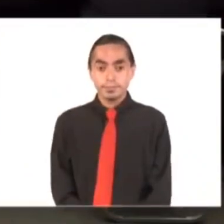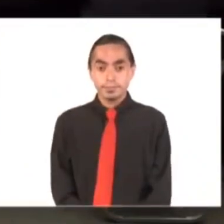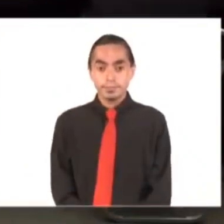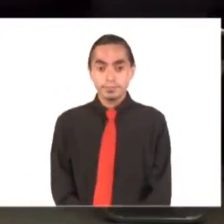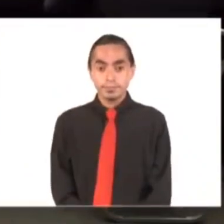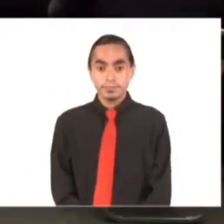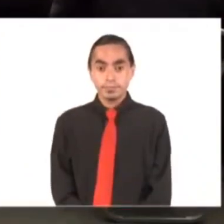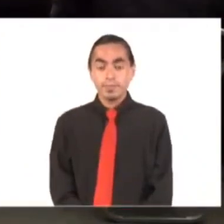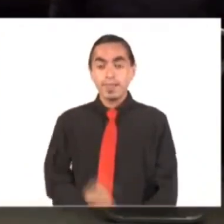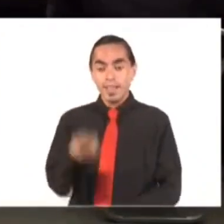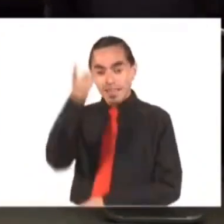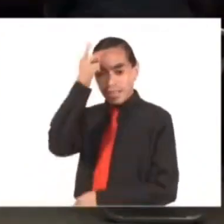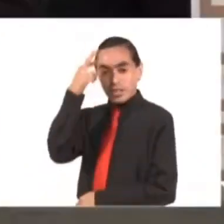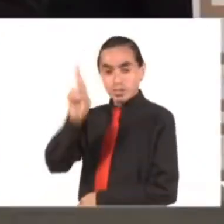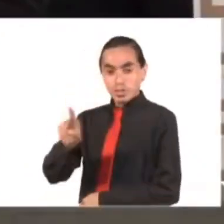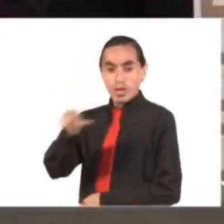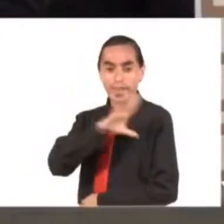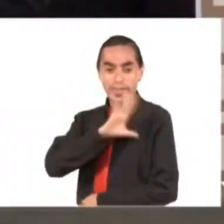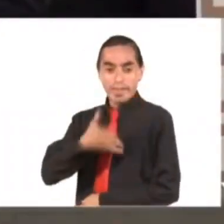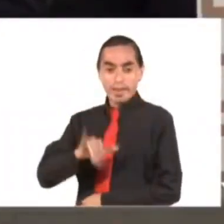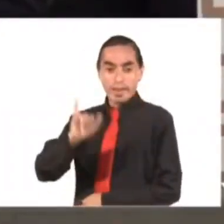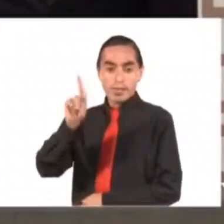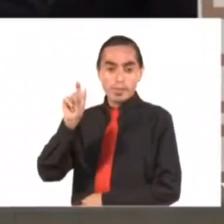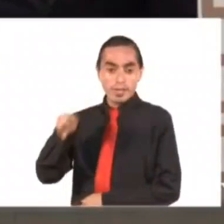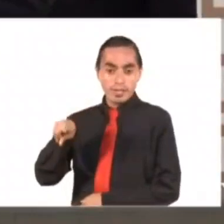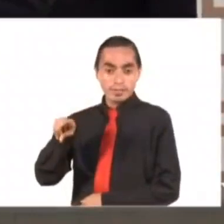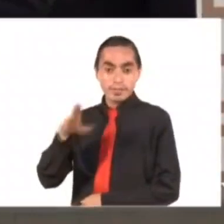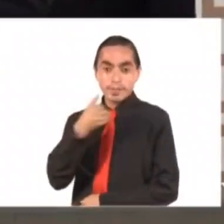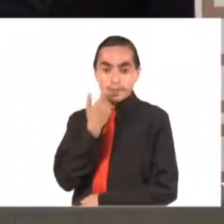referirme al director general del Politécnico.